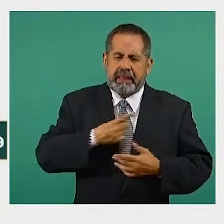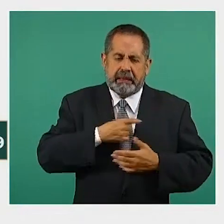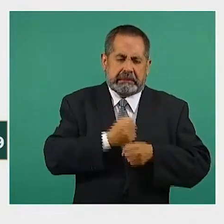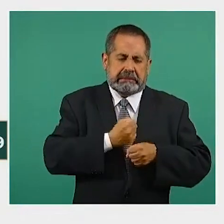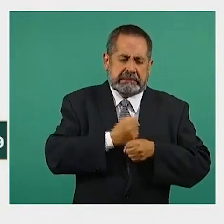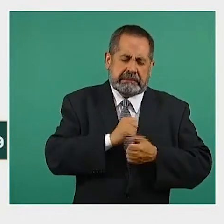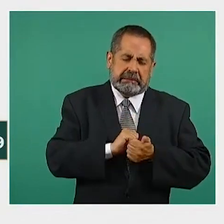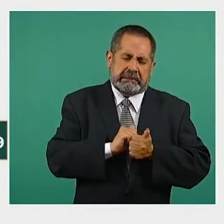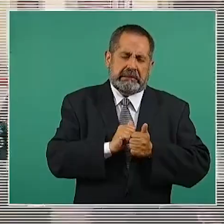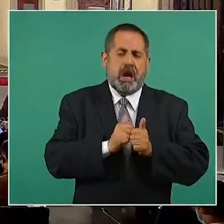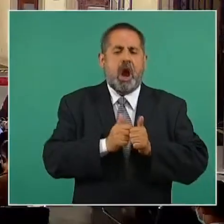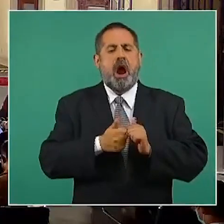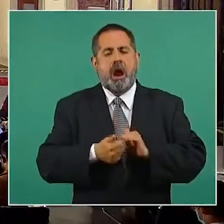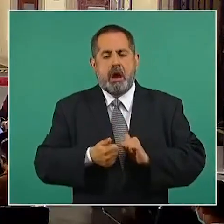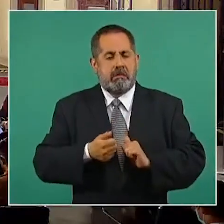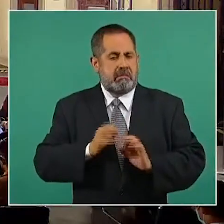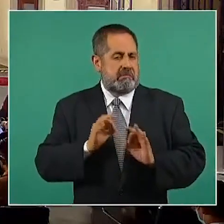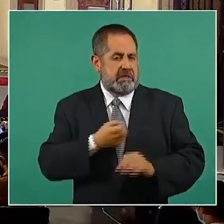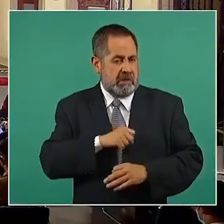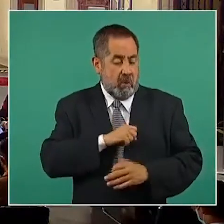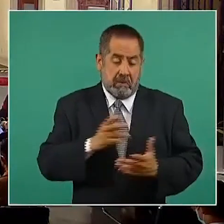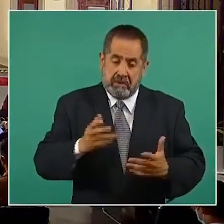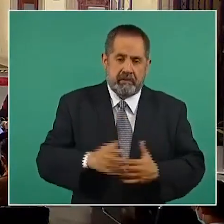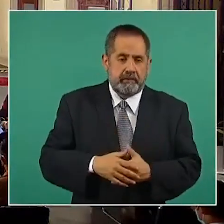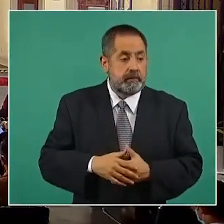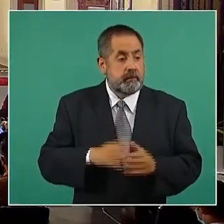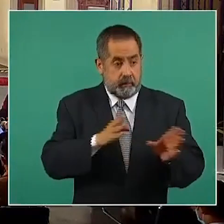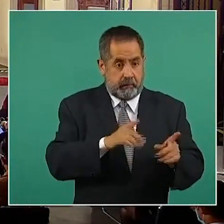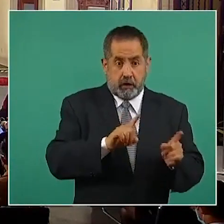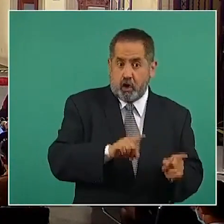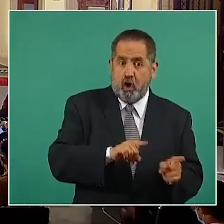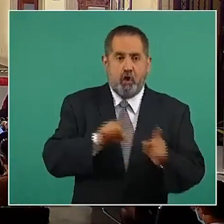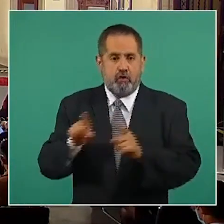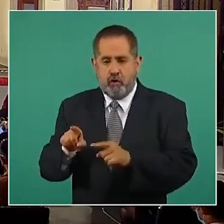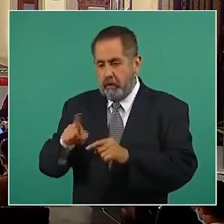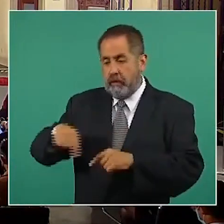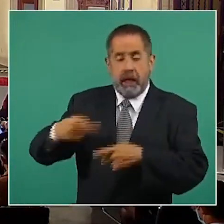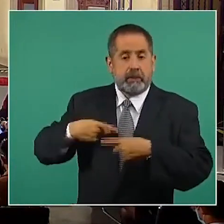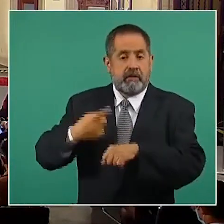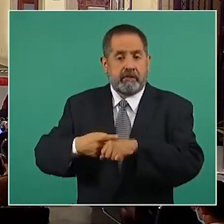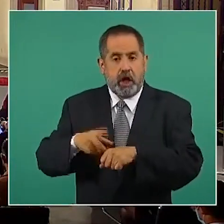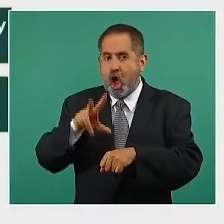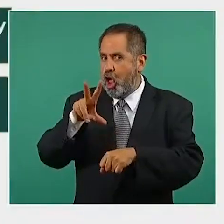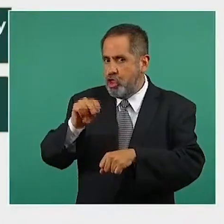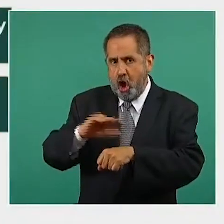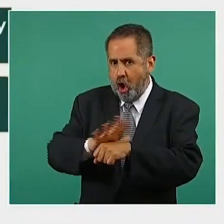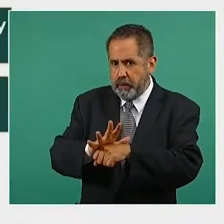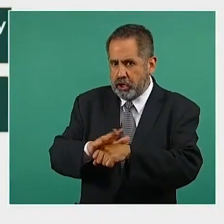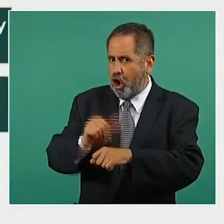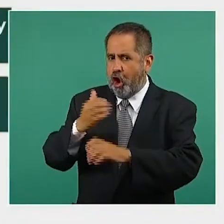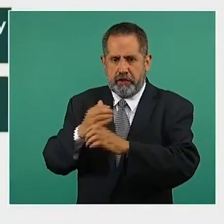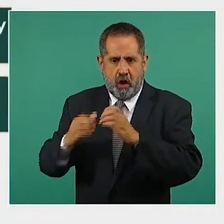salud. Siguiente, en la atención de pacientes no COVID, que es otro de los retos fundamentales en los